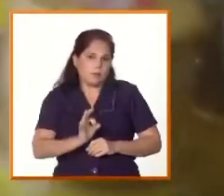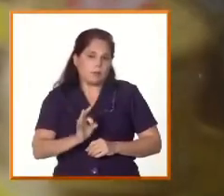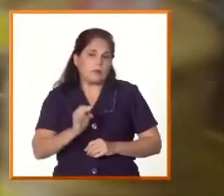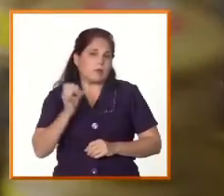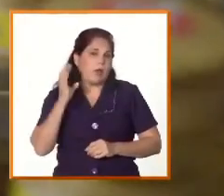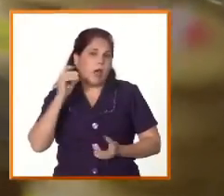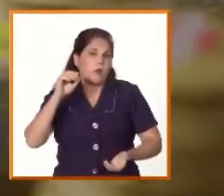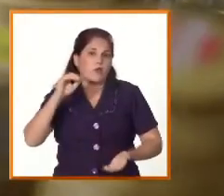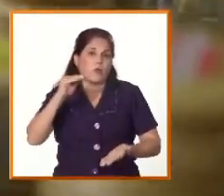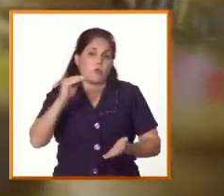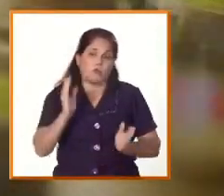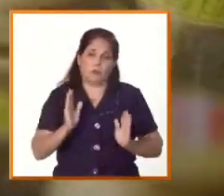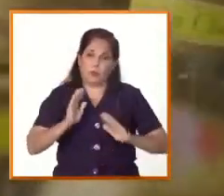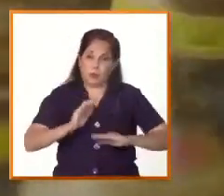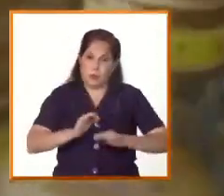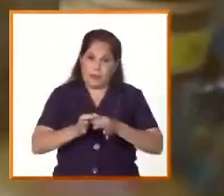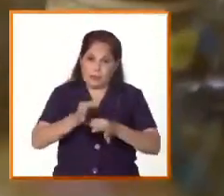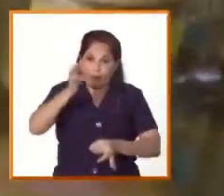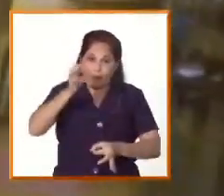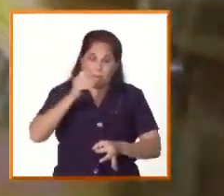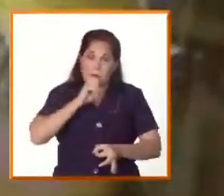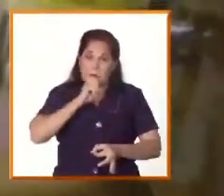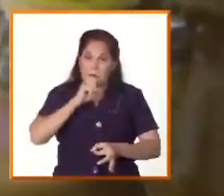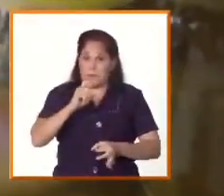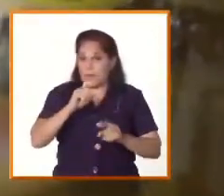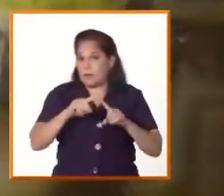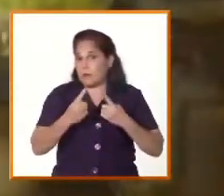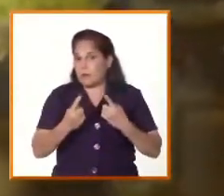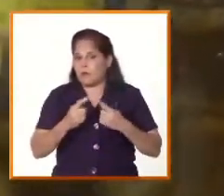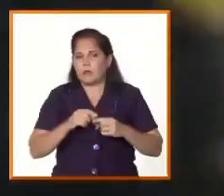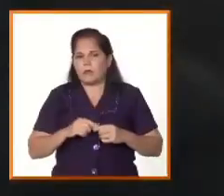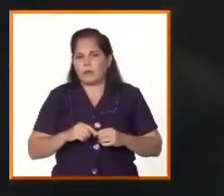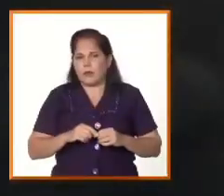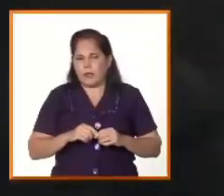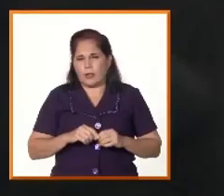alcohólicas en general y en particular